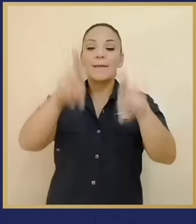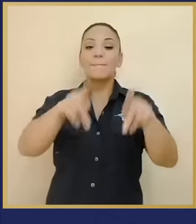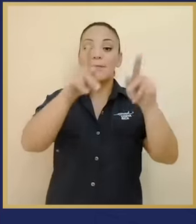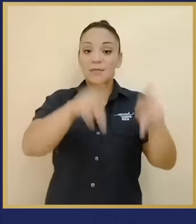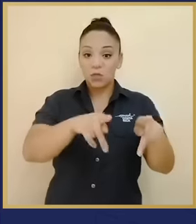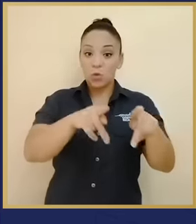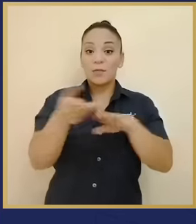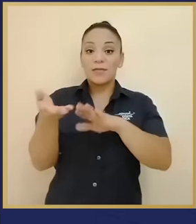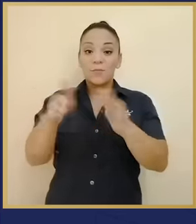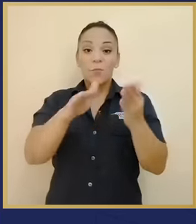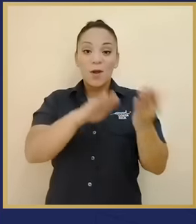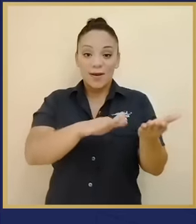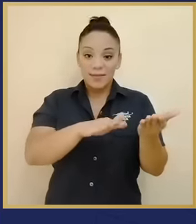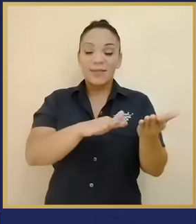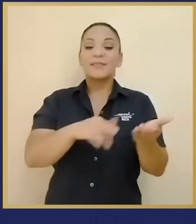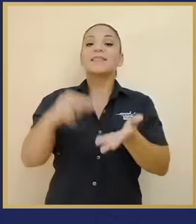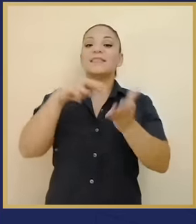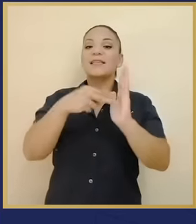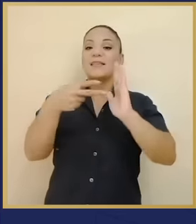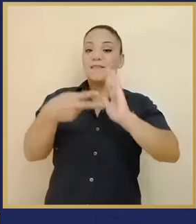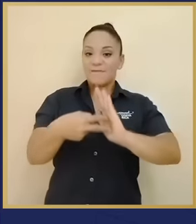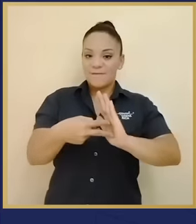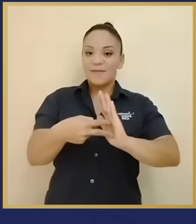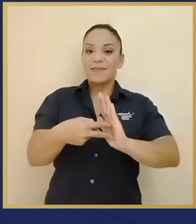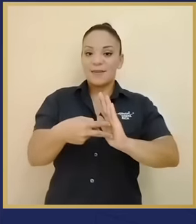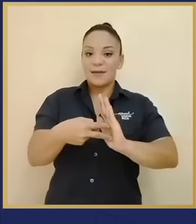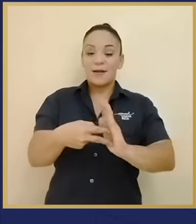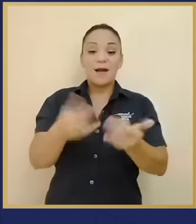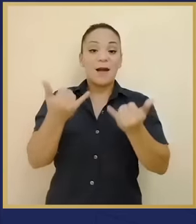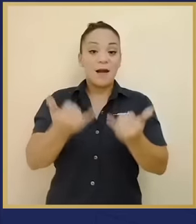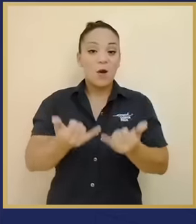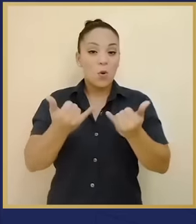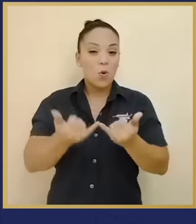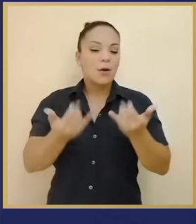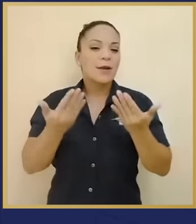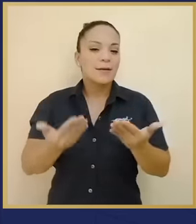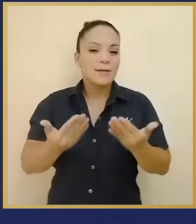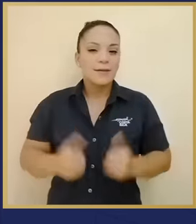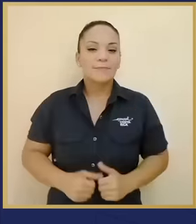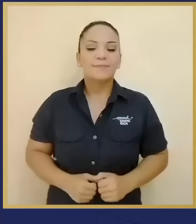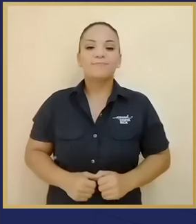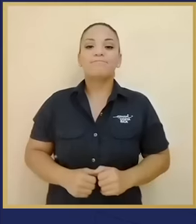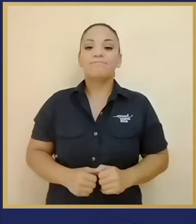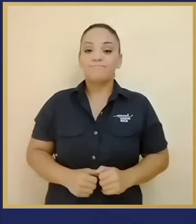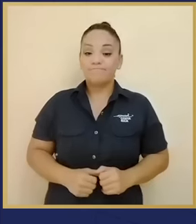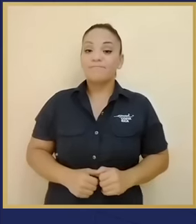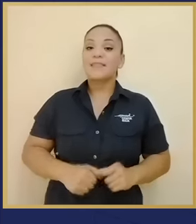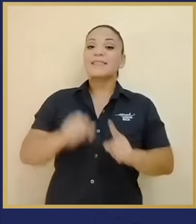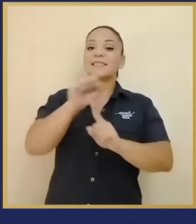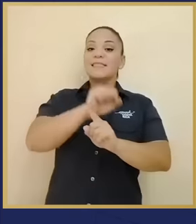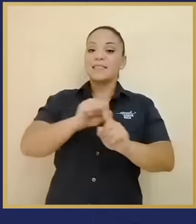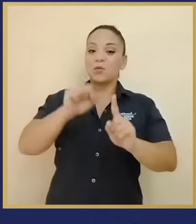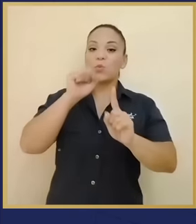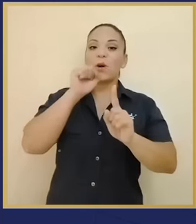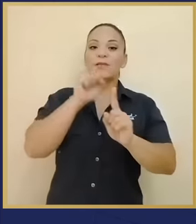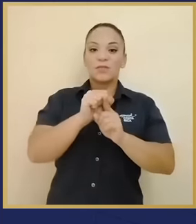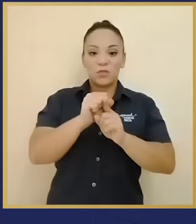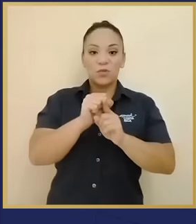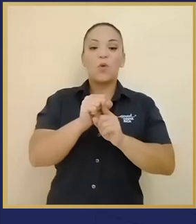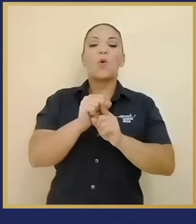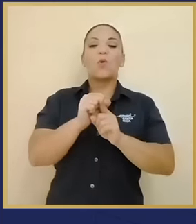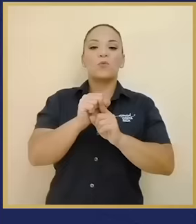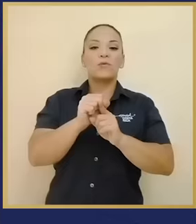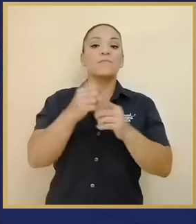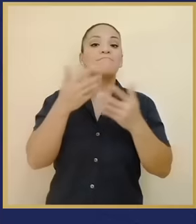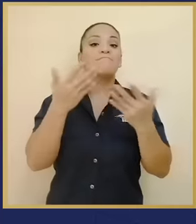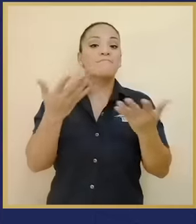807 homicidios significan en este momento y en estas circunstancias el estado de